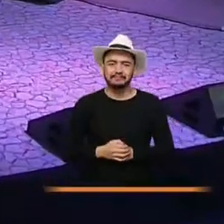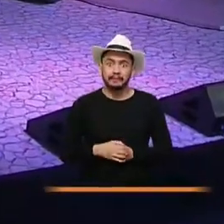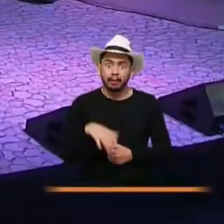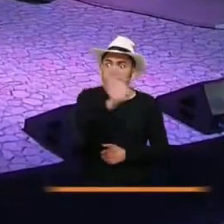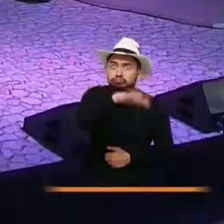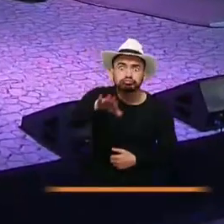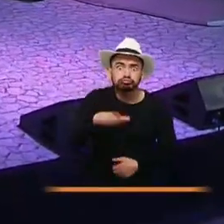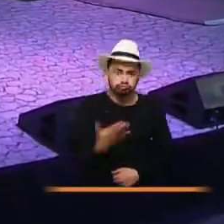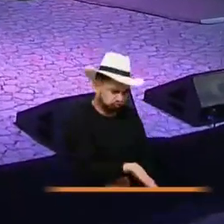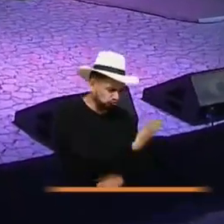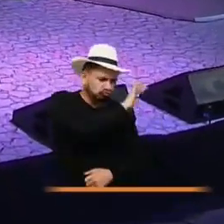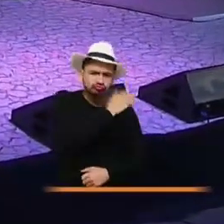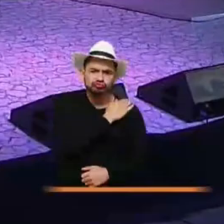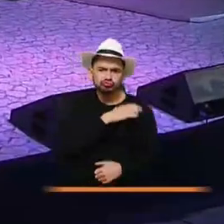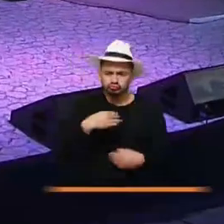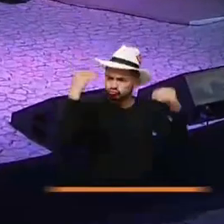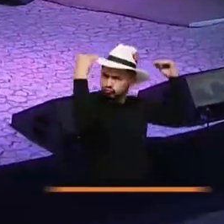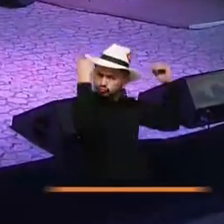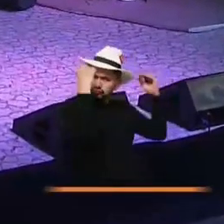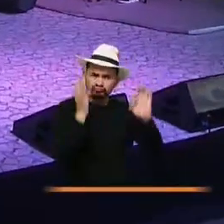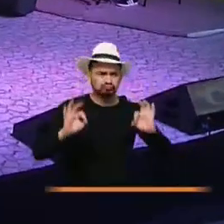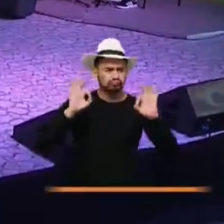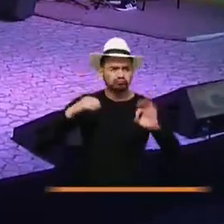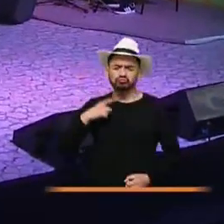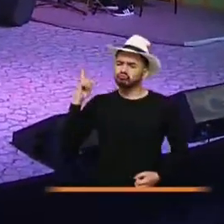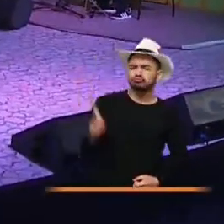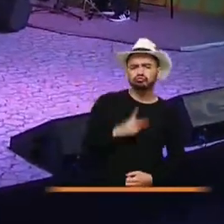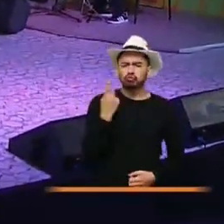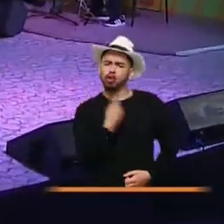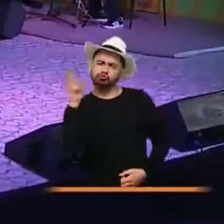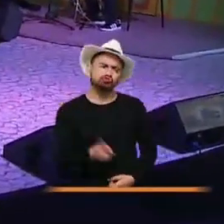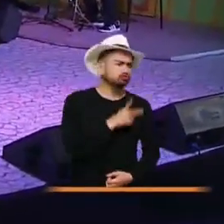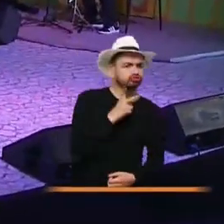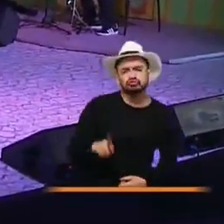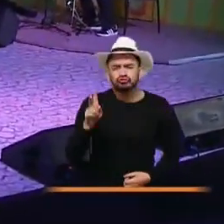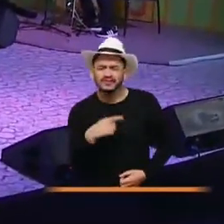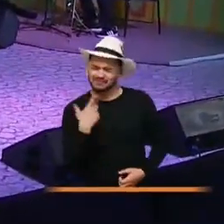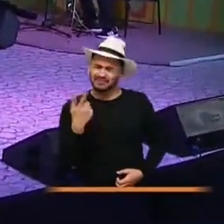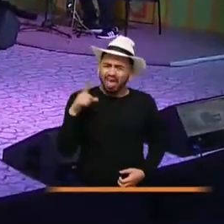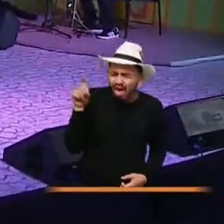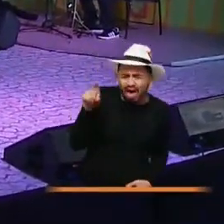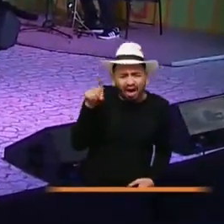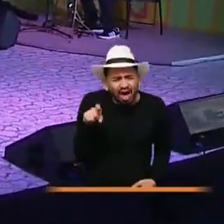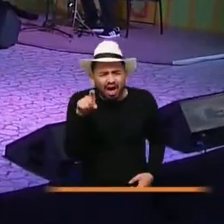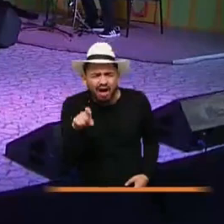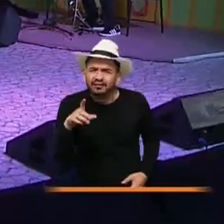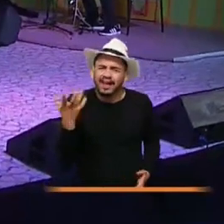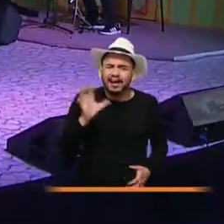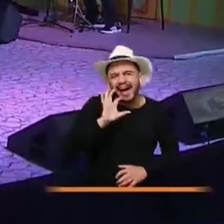y sombrero y un solitario arriero lentamente caminaba y con emoción gritaba